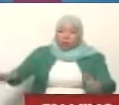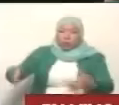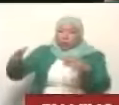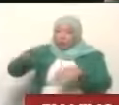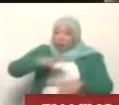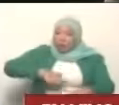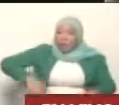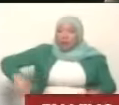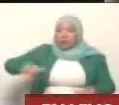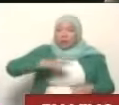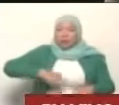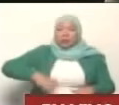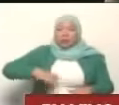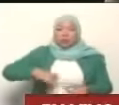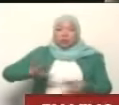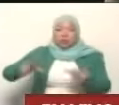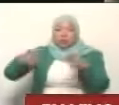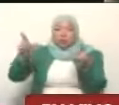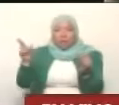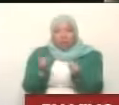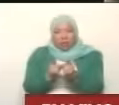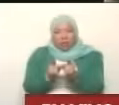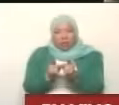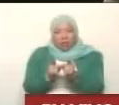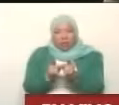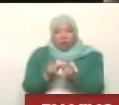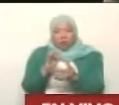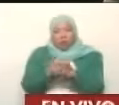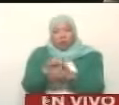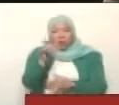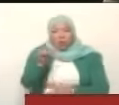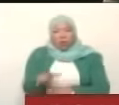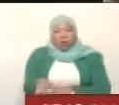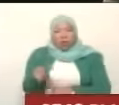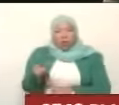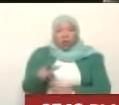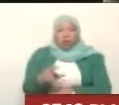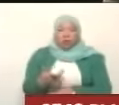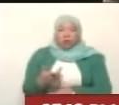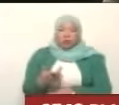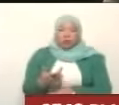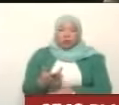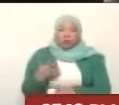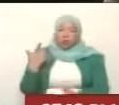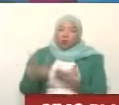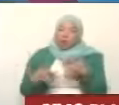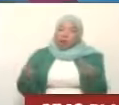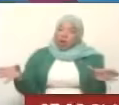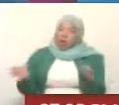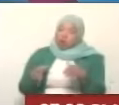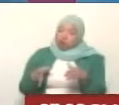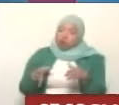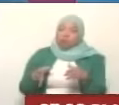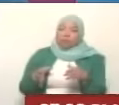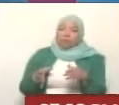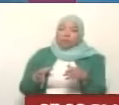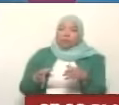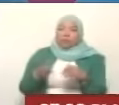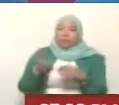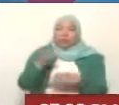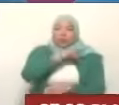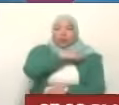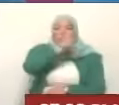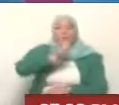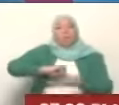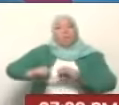plaza. Allí tenía una pequeña oficina el comandante William Izarra. Y ahí hacíamos reuniones de la Dirección Nacional